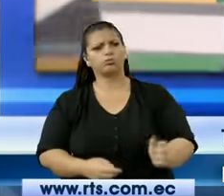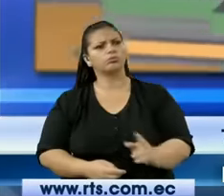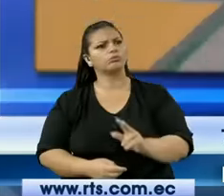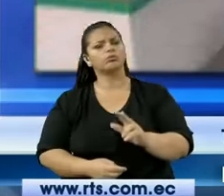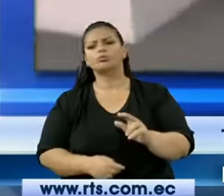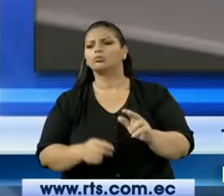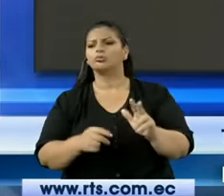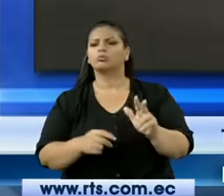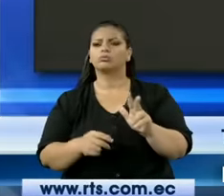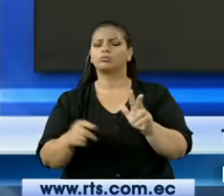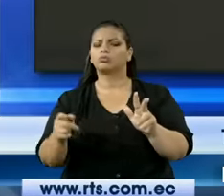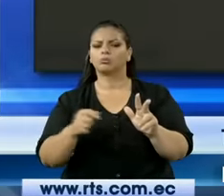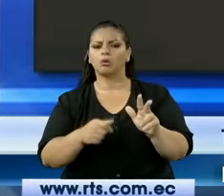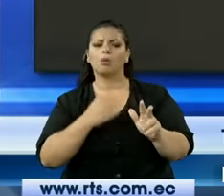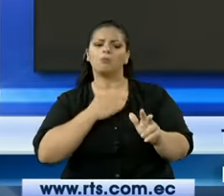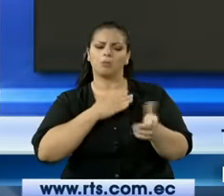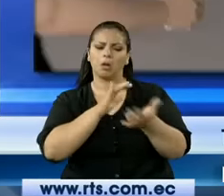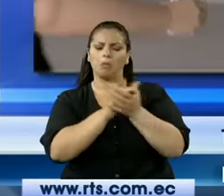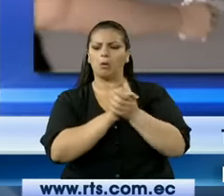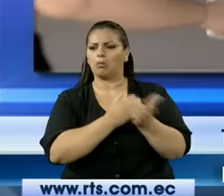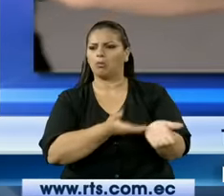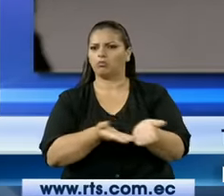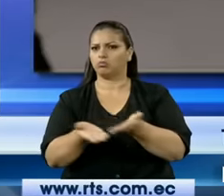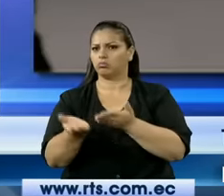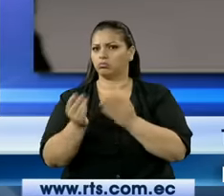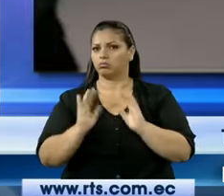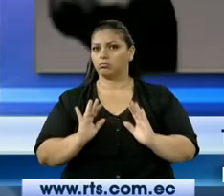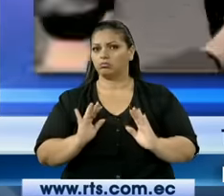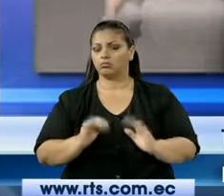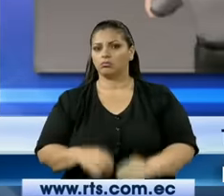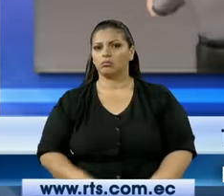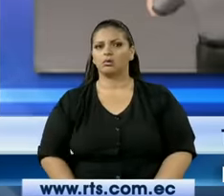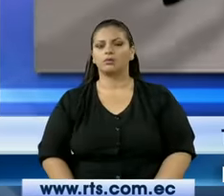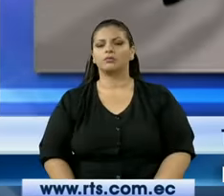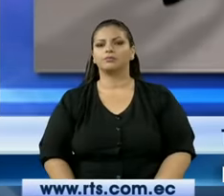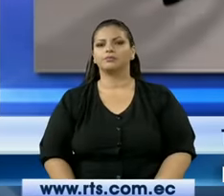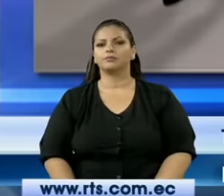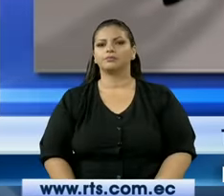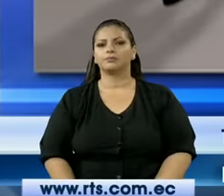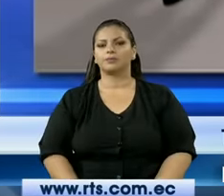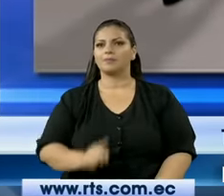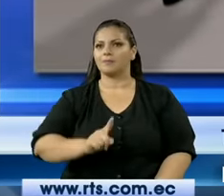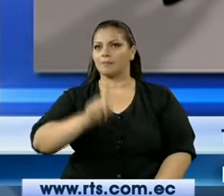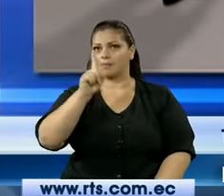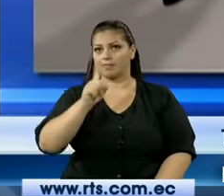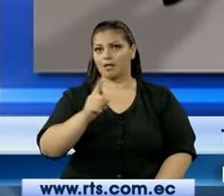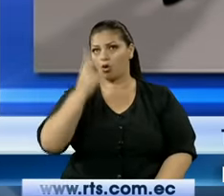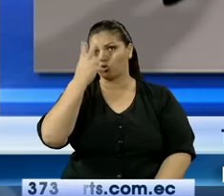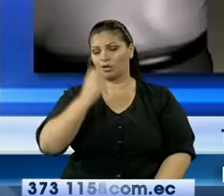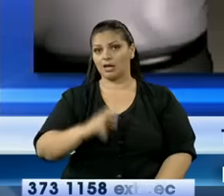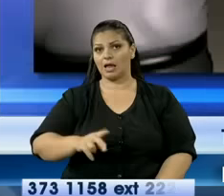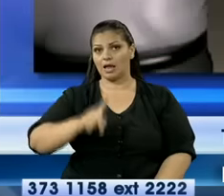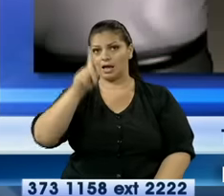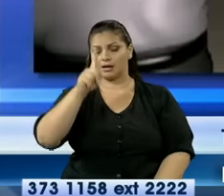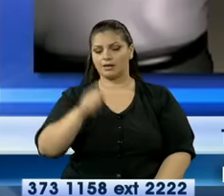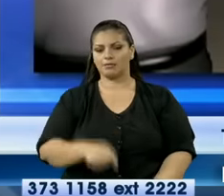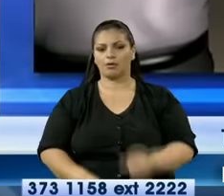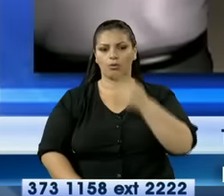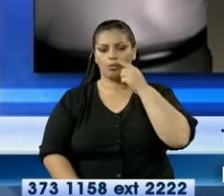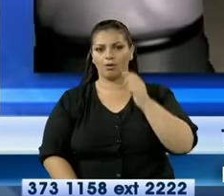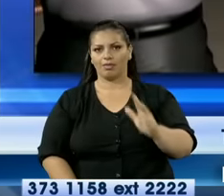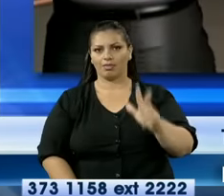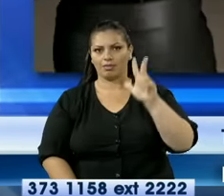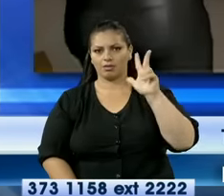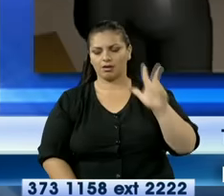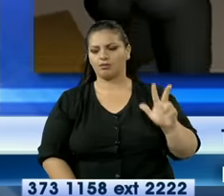Arriba, le dispararon al chico que vino ahí con la pareja. Andaban en moto y en carro, andaban, sí. Subieron el que andaba en moto, le pidieron las